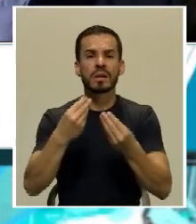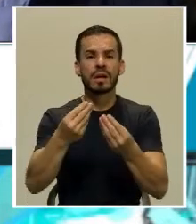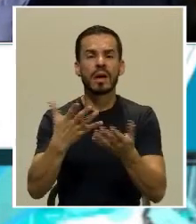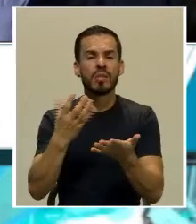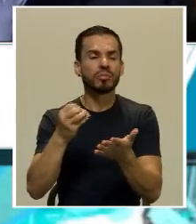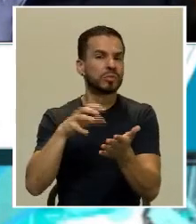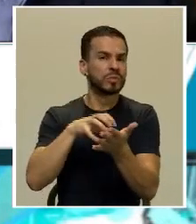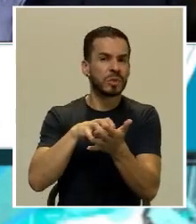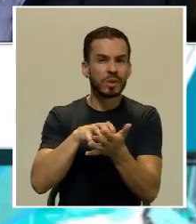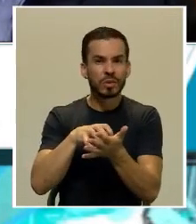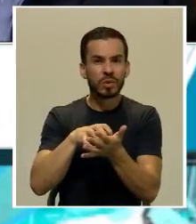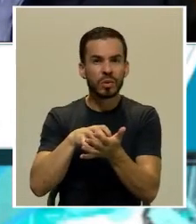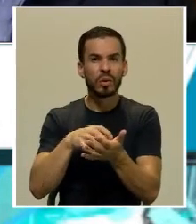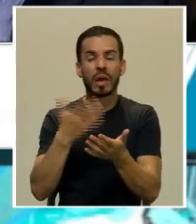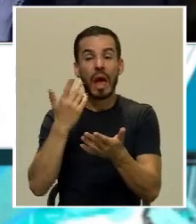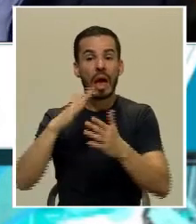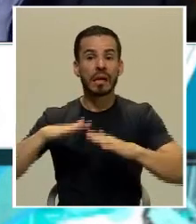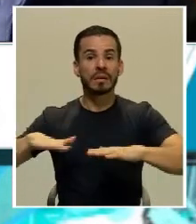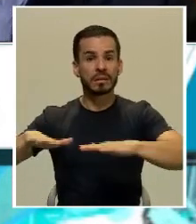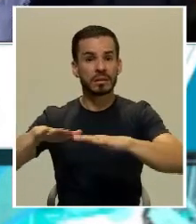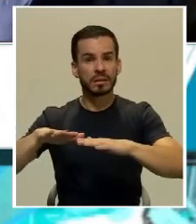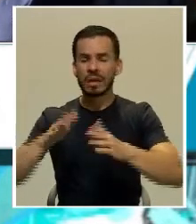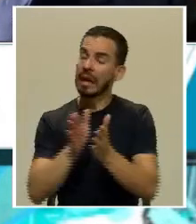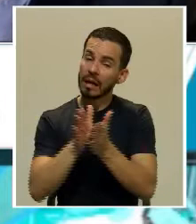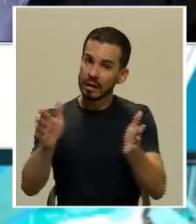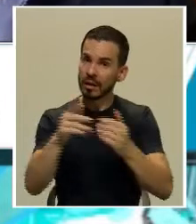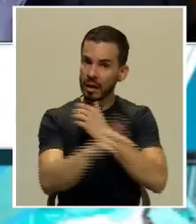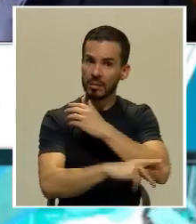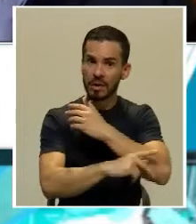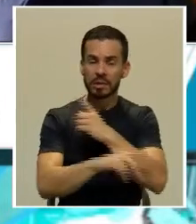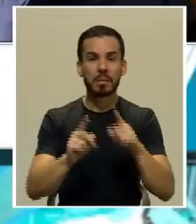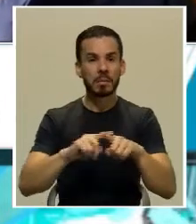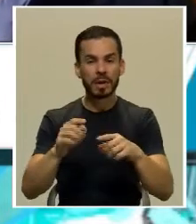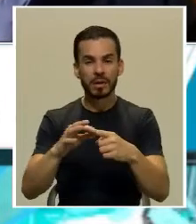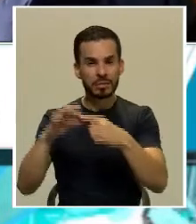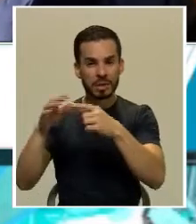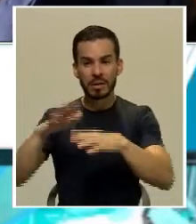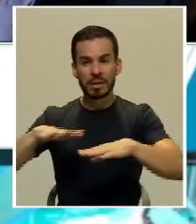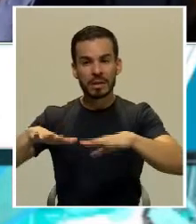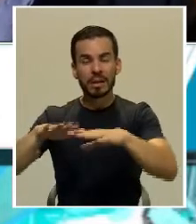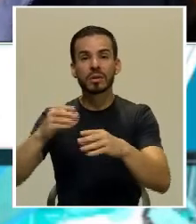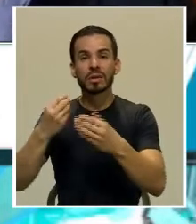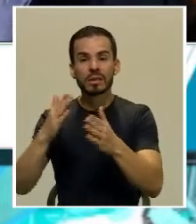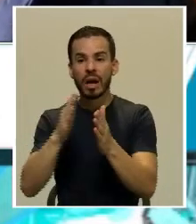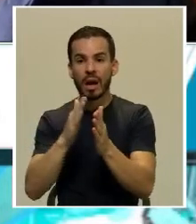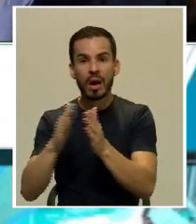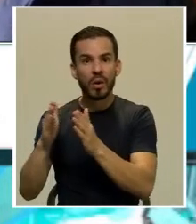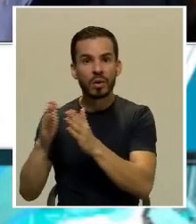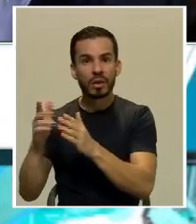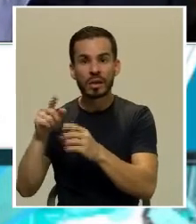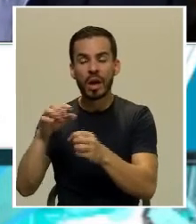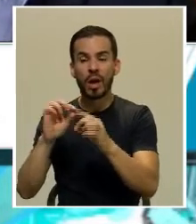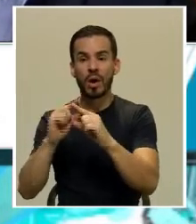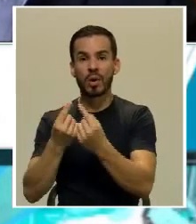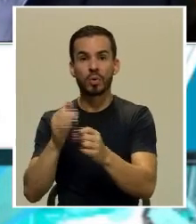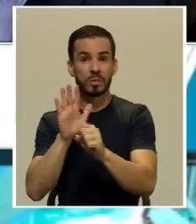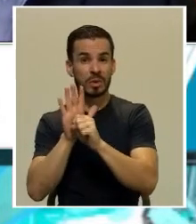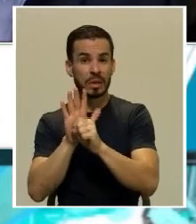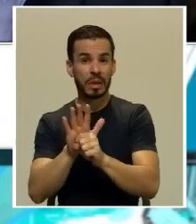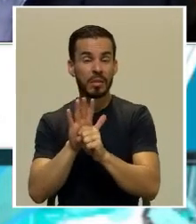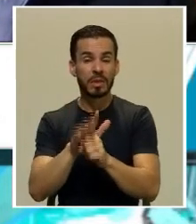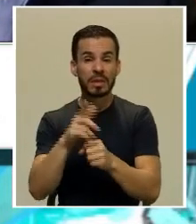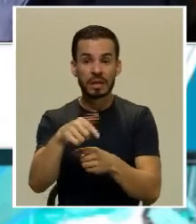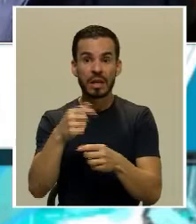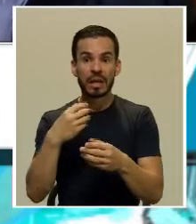mucha incertidumbre a sectores, bueno, en general al país, pero sobre todo a sectores organizados, a grupos de presión, que entonces